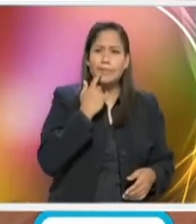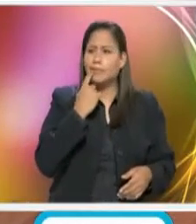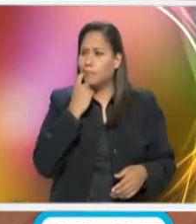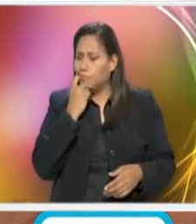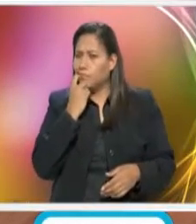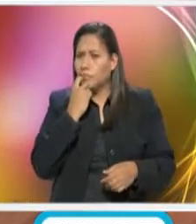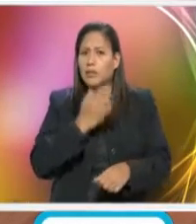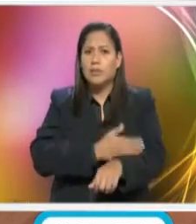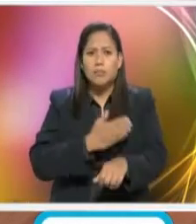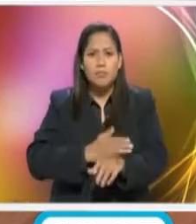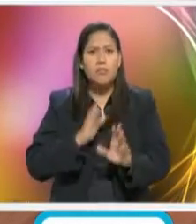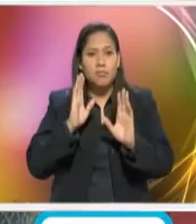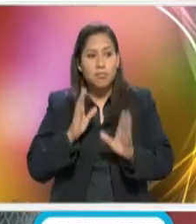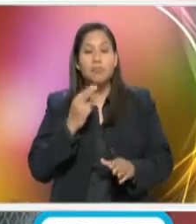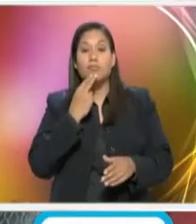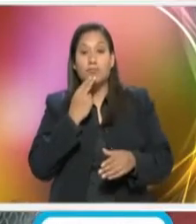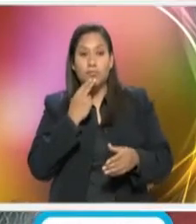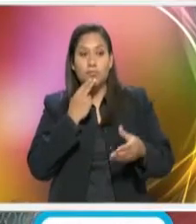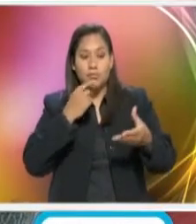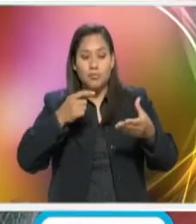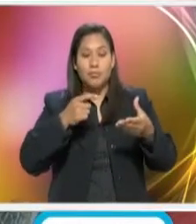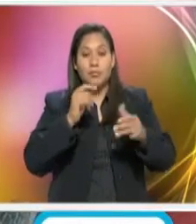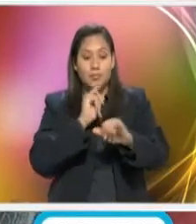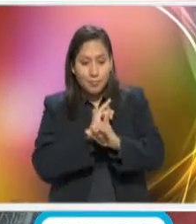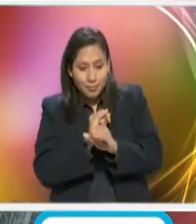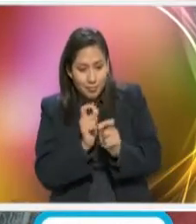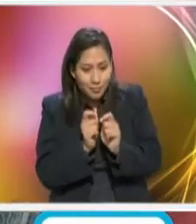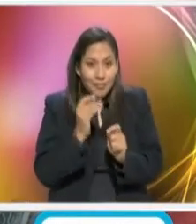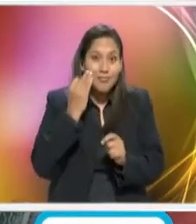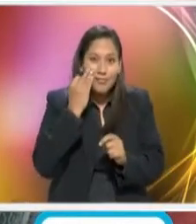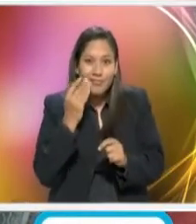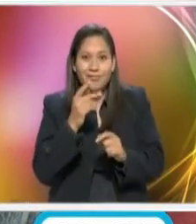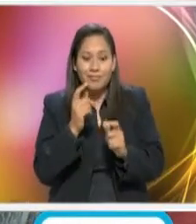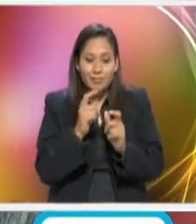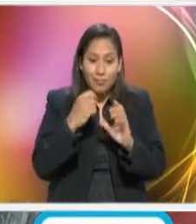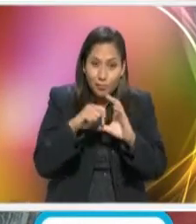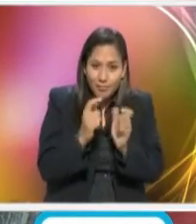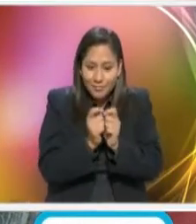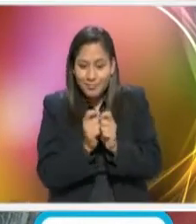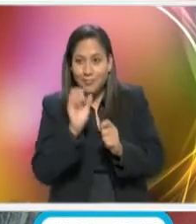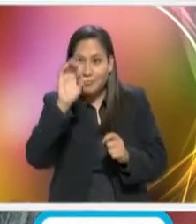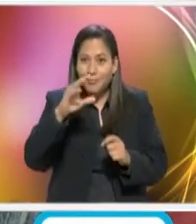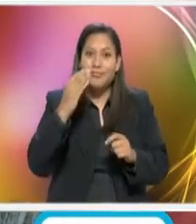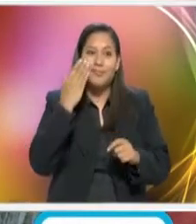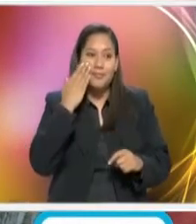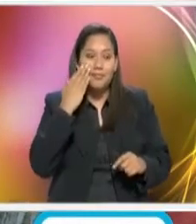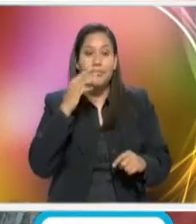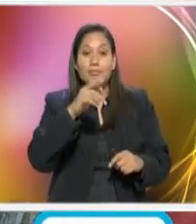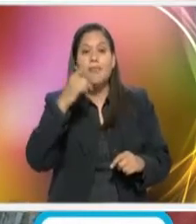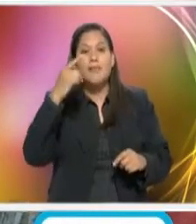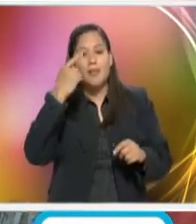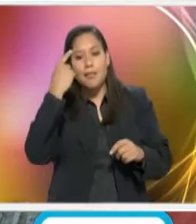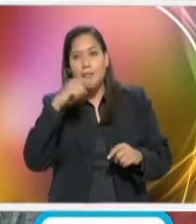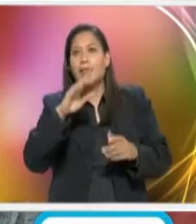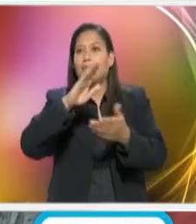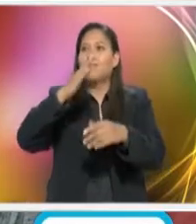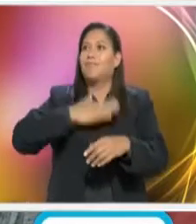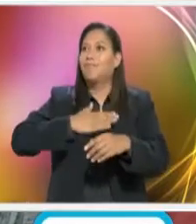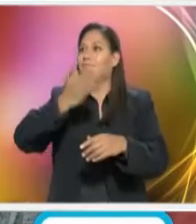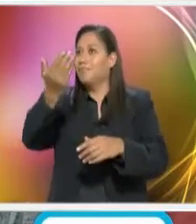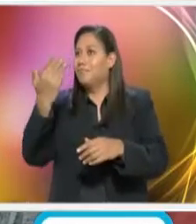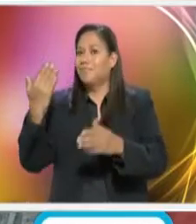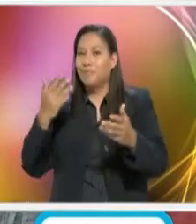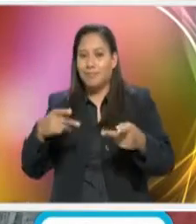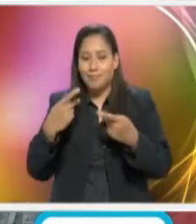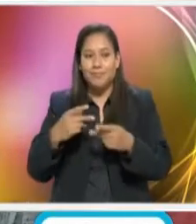compañeros que ya están utilizando las redes sociales, el Twitter por ahí, ¿no?, el Facebook, y eso es muy bueno